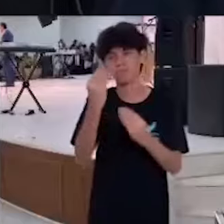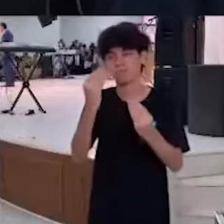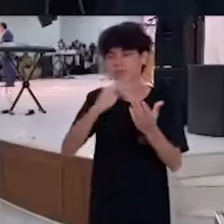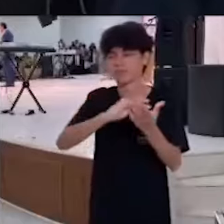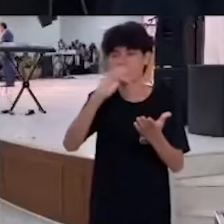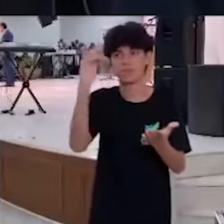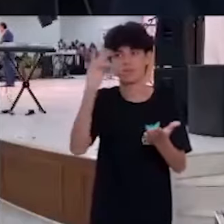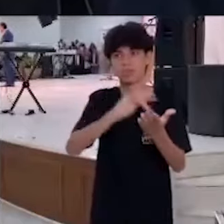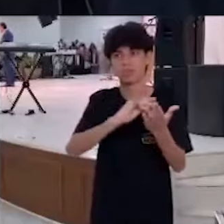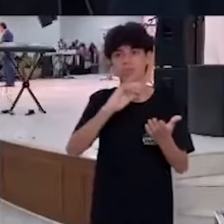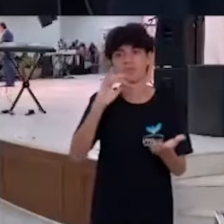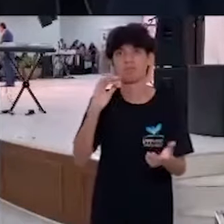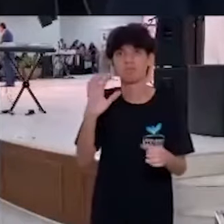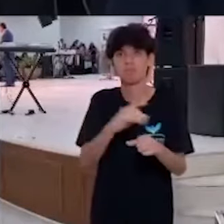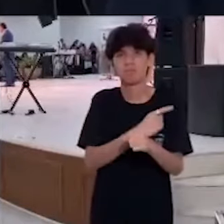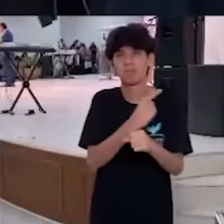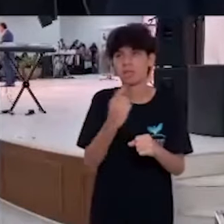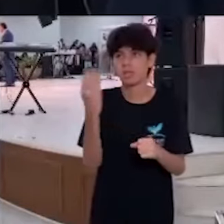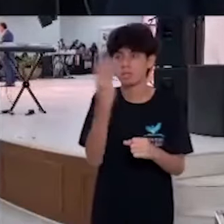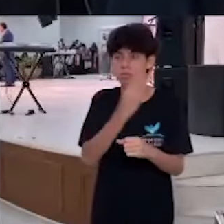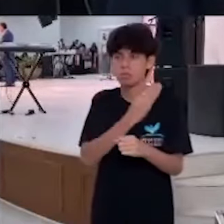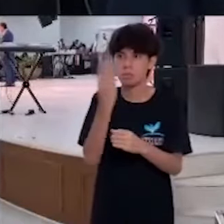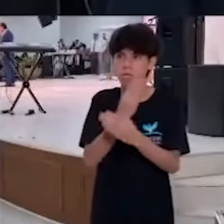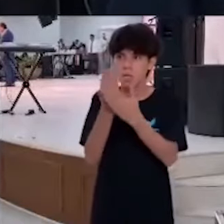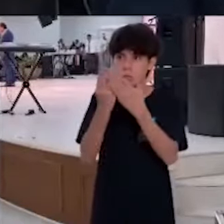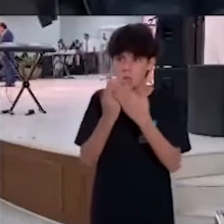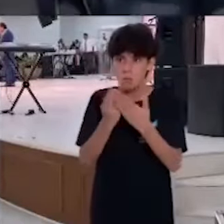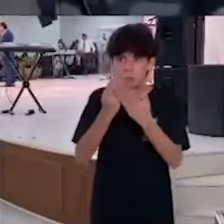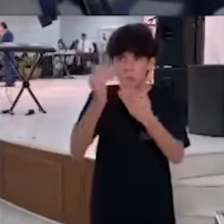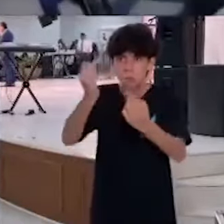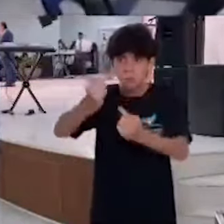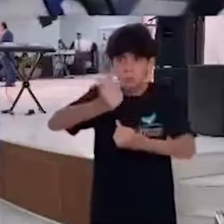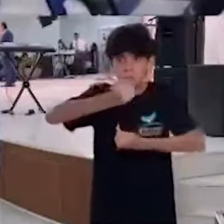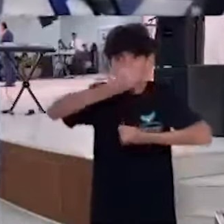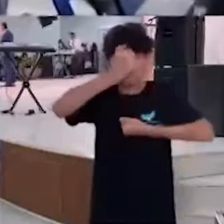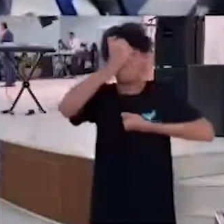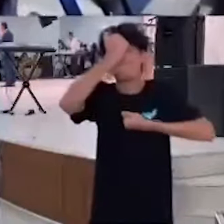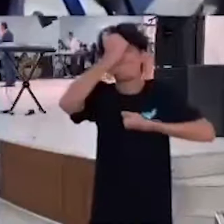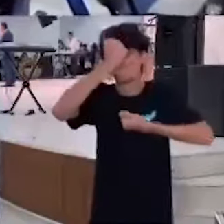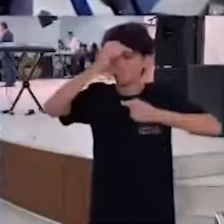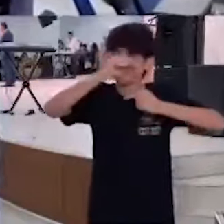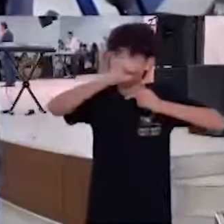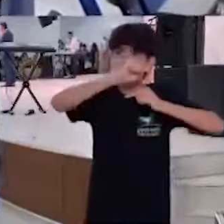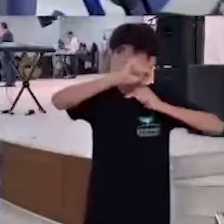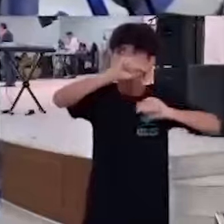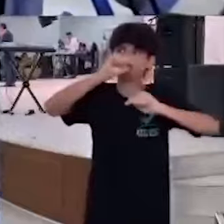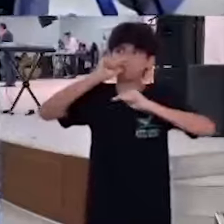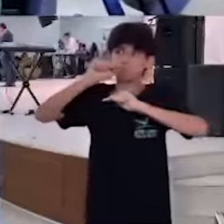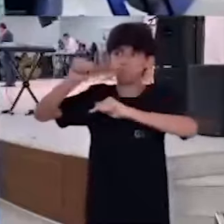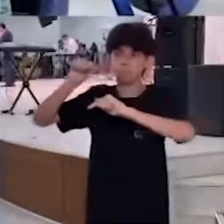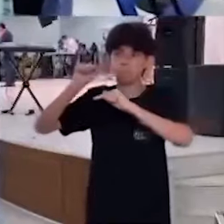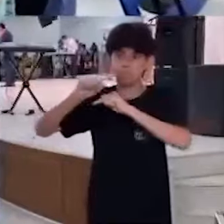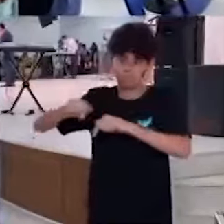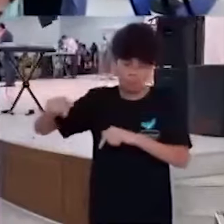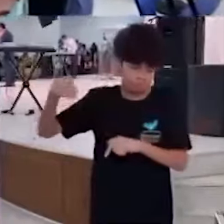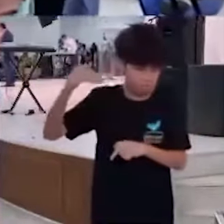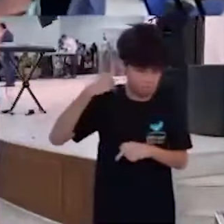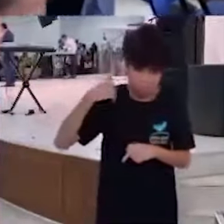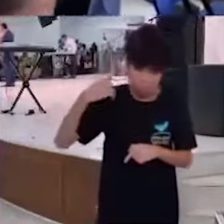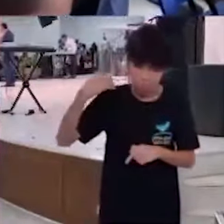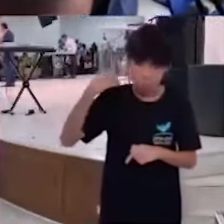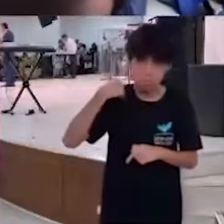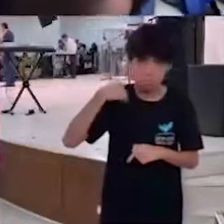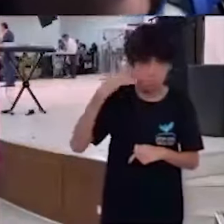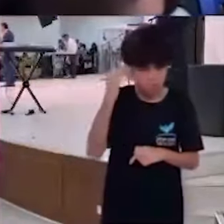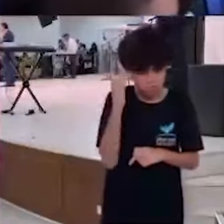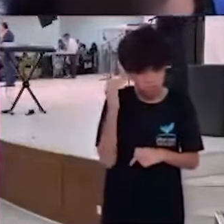Gracias, Señor, por el poder de tu palabra que viene a nuestro corazón, a nuestra mente, a